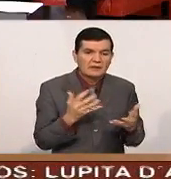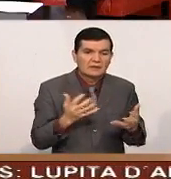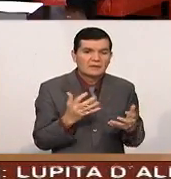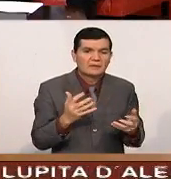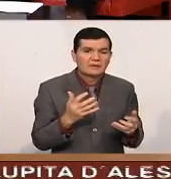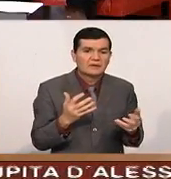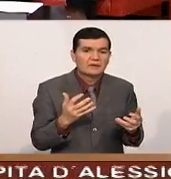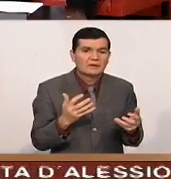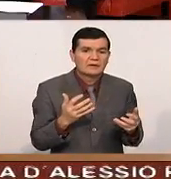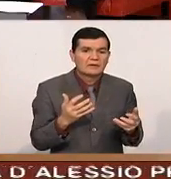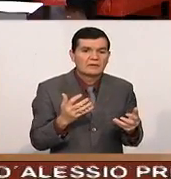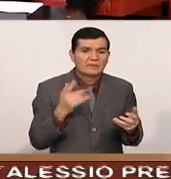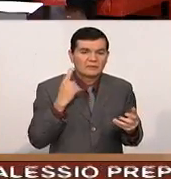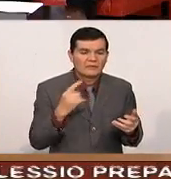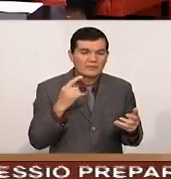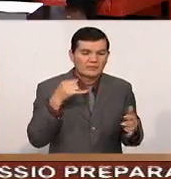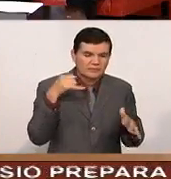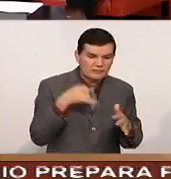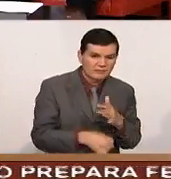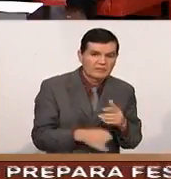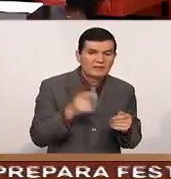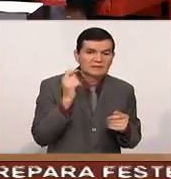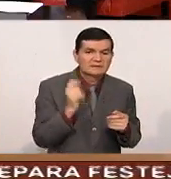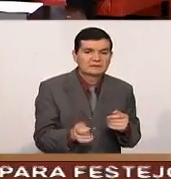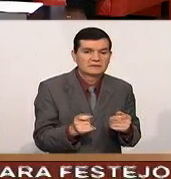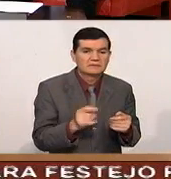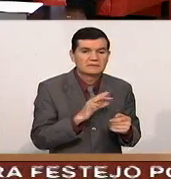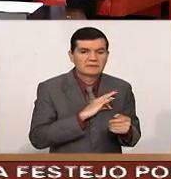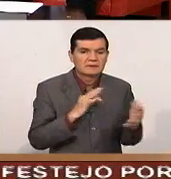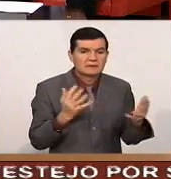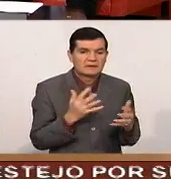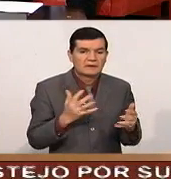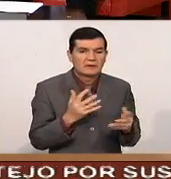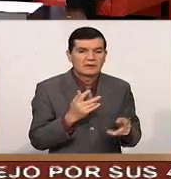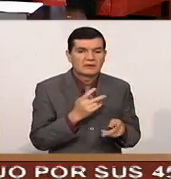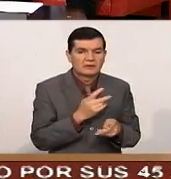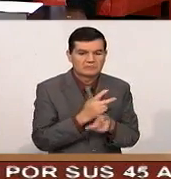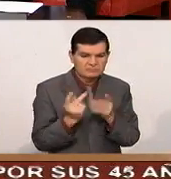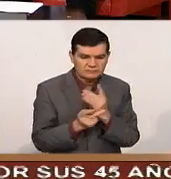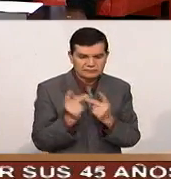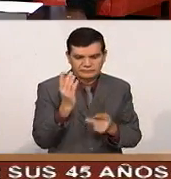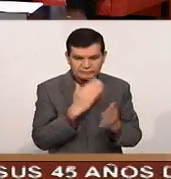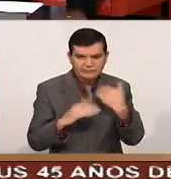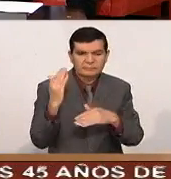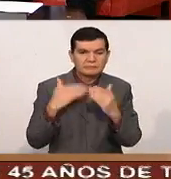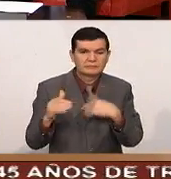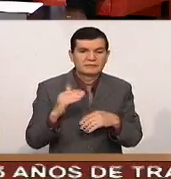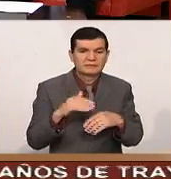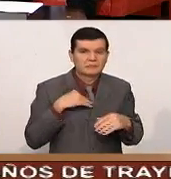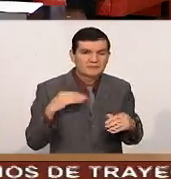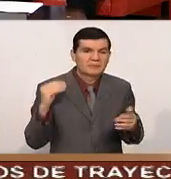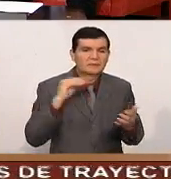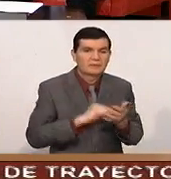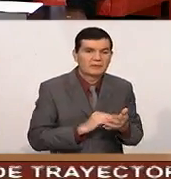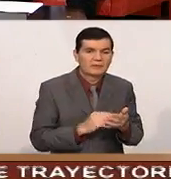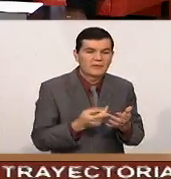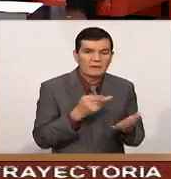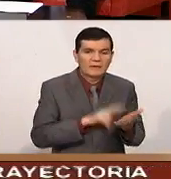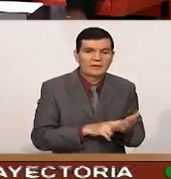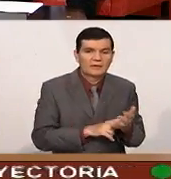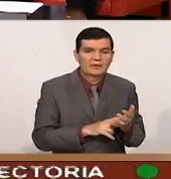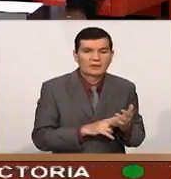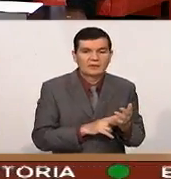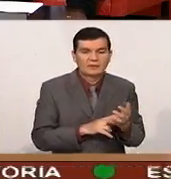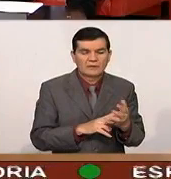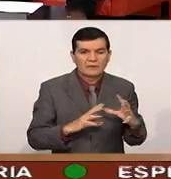un fondo que genera productividad al final, y que se pagan. Además, al final